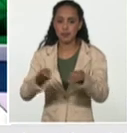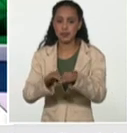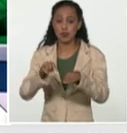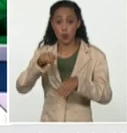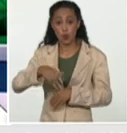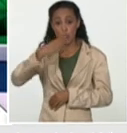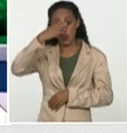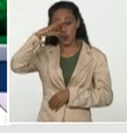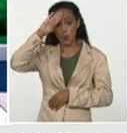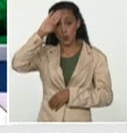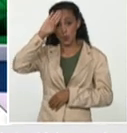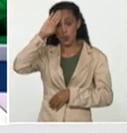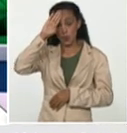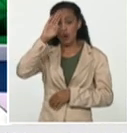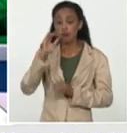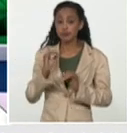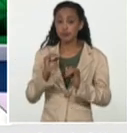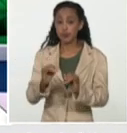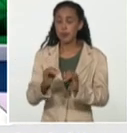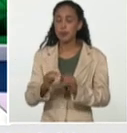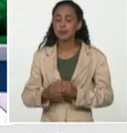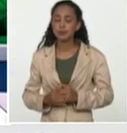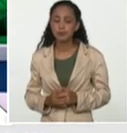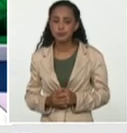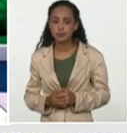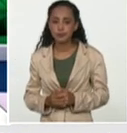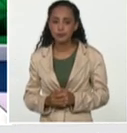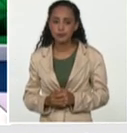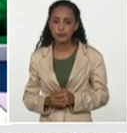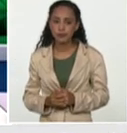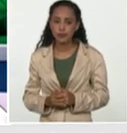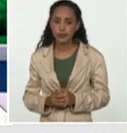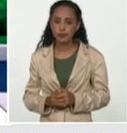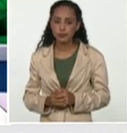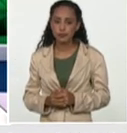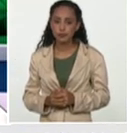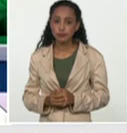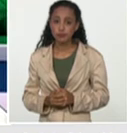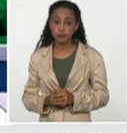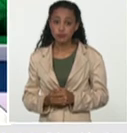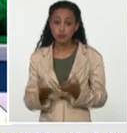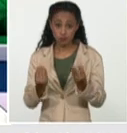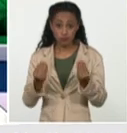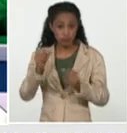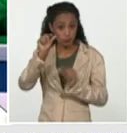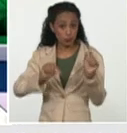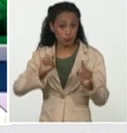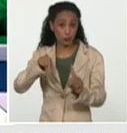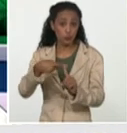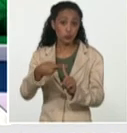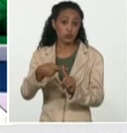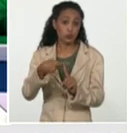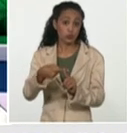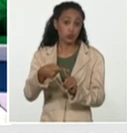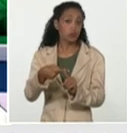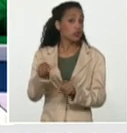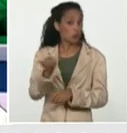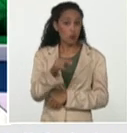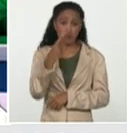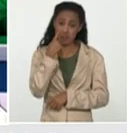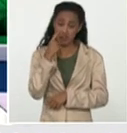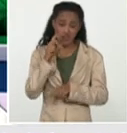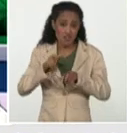con indicadores todavía que evidencian la fuerte transmisión que estamos teniendo,